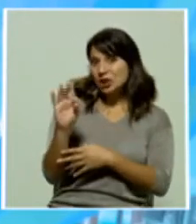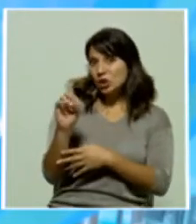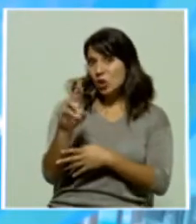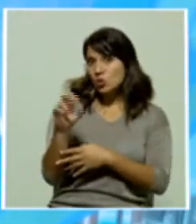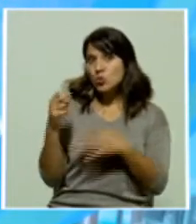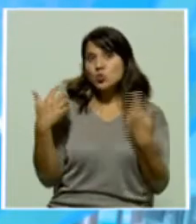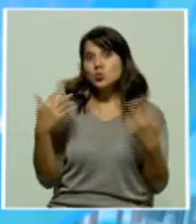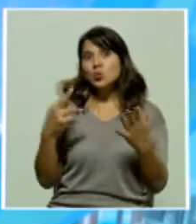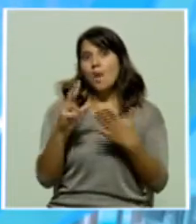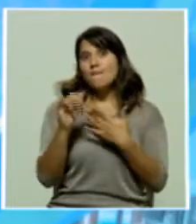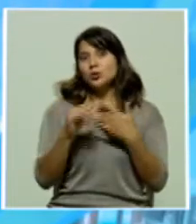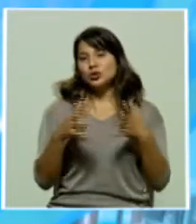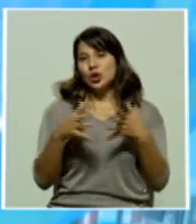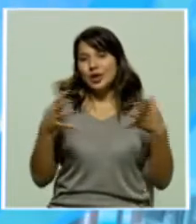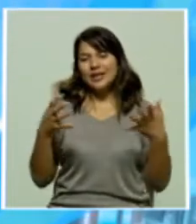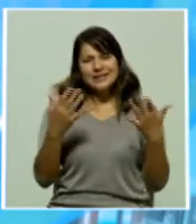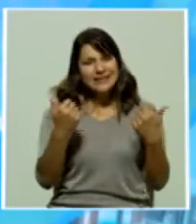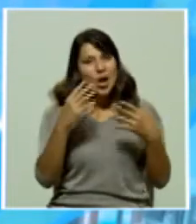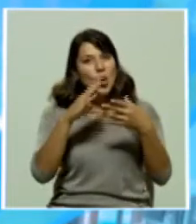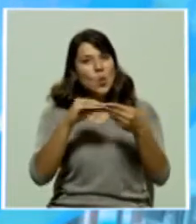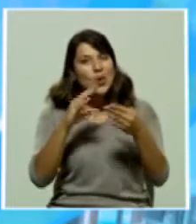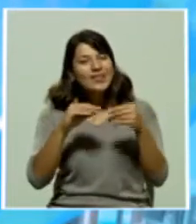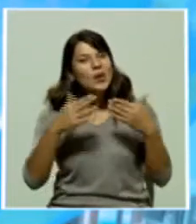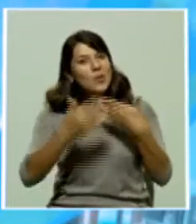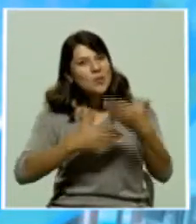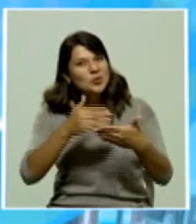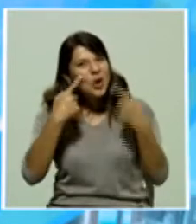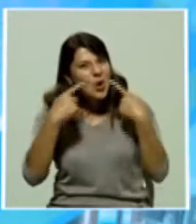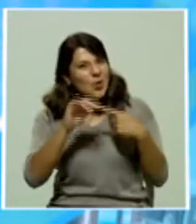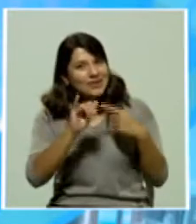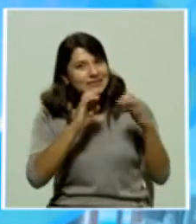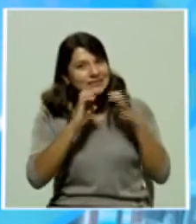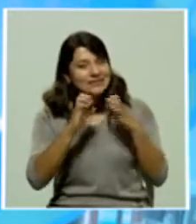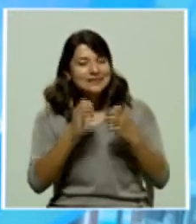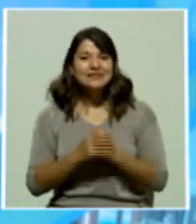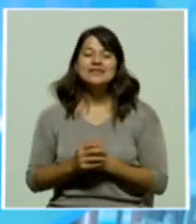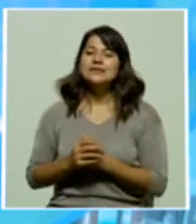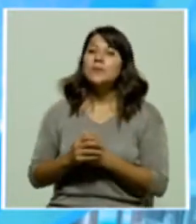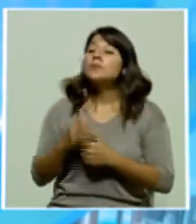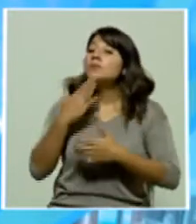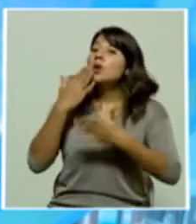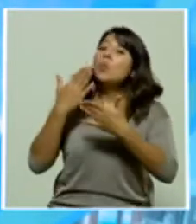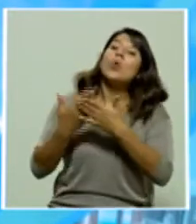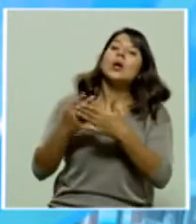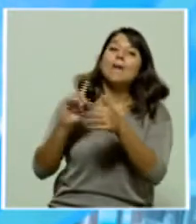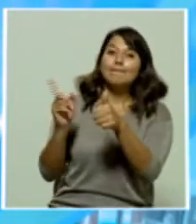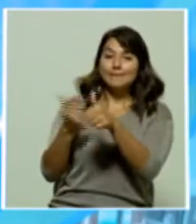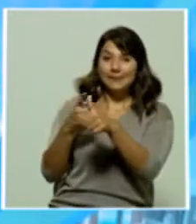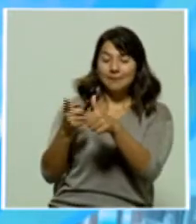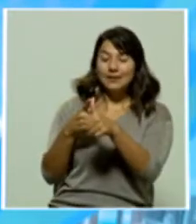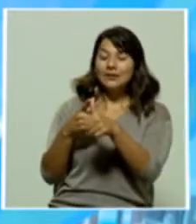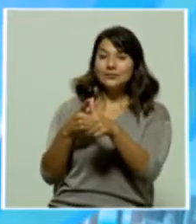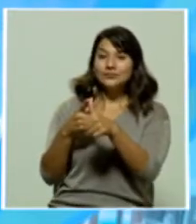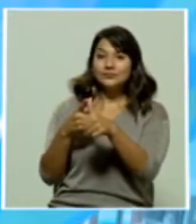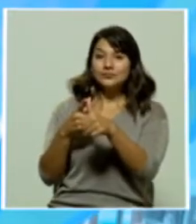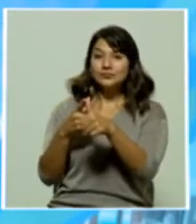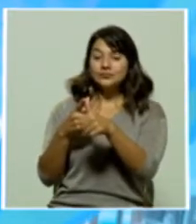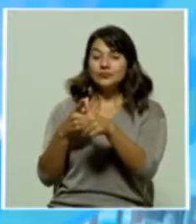ambicioso. Contanos un poco cómo fue este proceso. Bueno, en principio